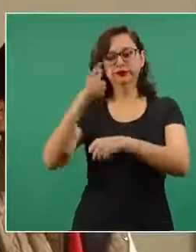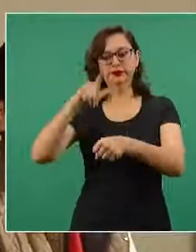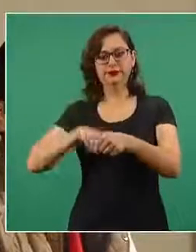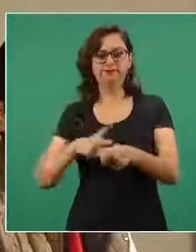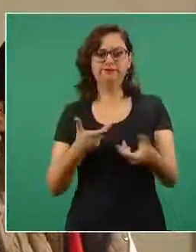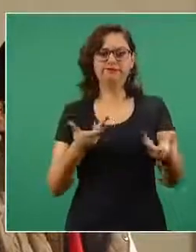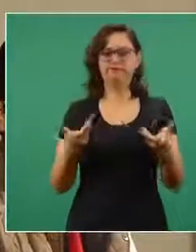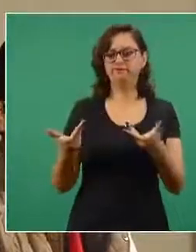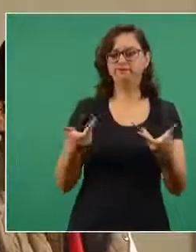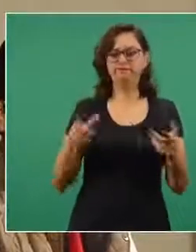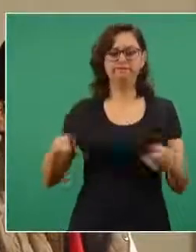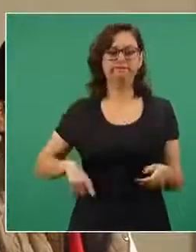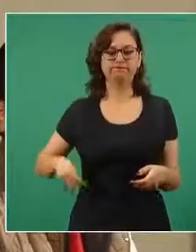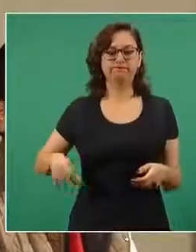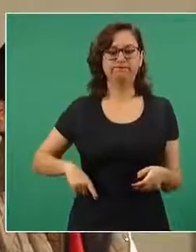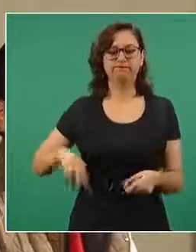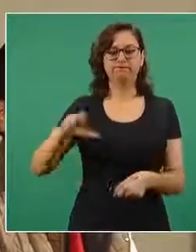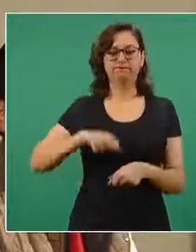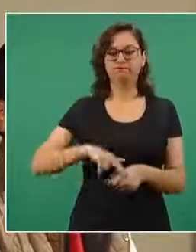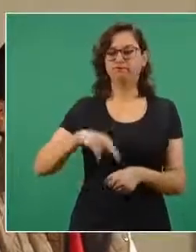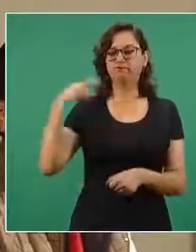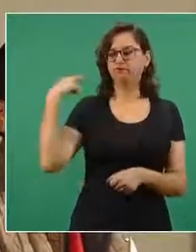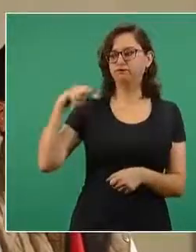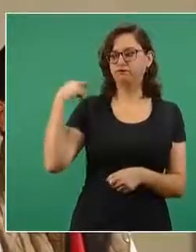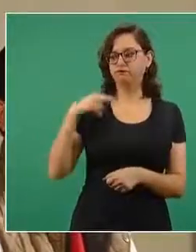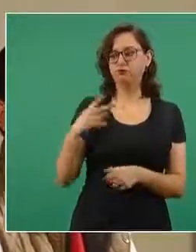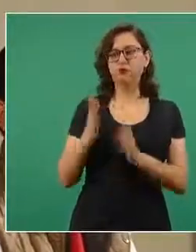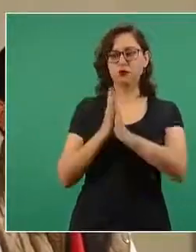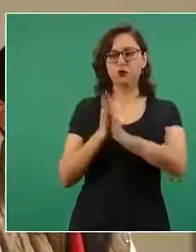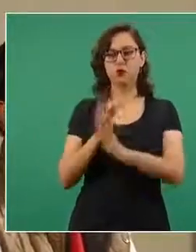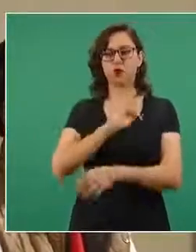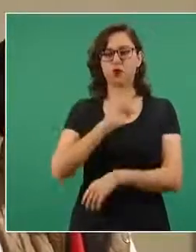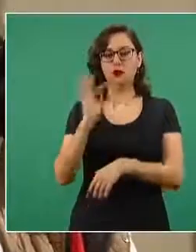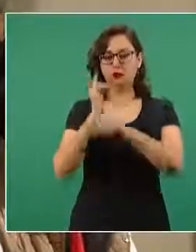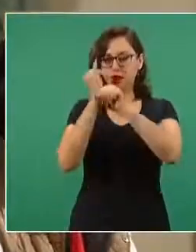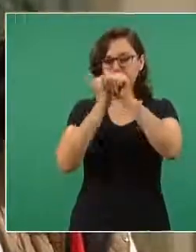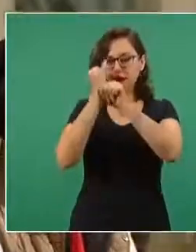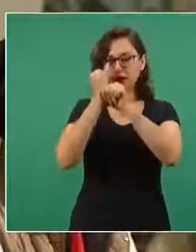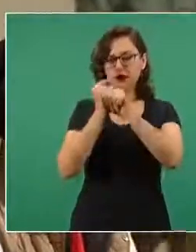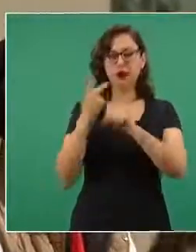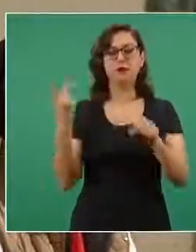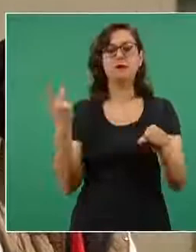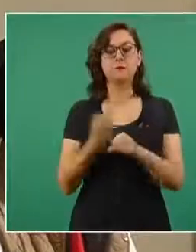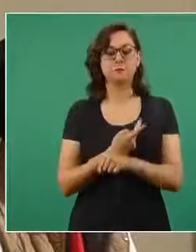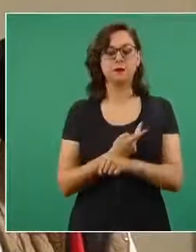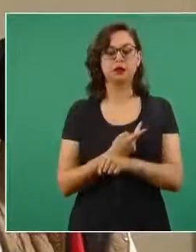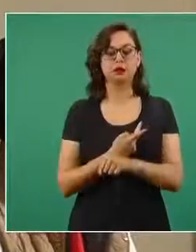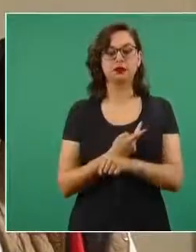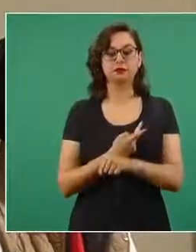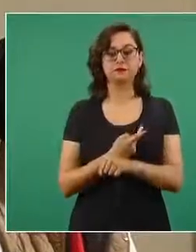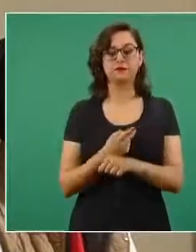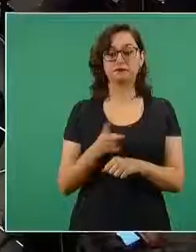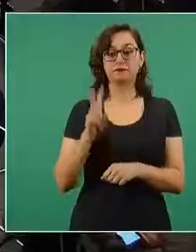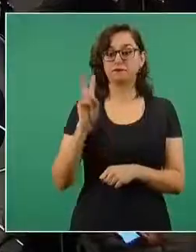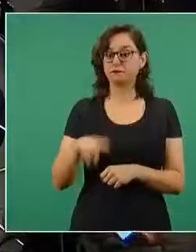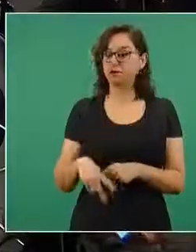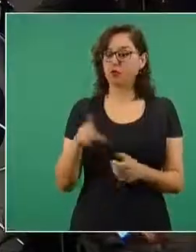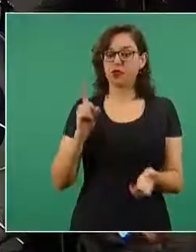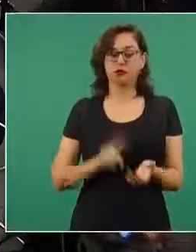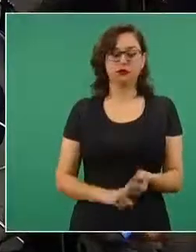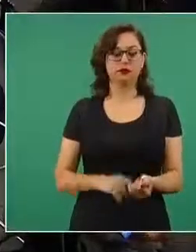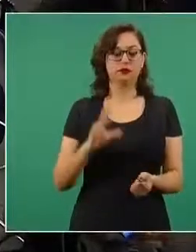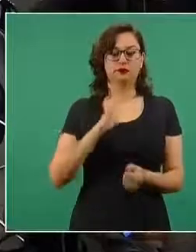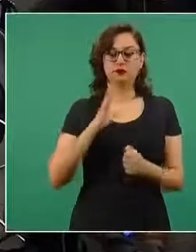el gobernador Cuitlahua García para que se investigue este hecho, y dicen ellos que se van a encontrar muchas sorpresas.